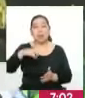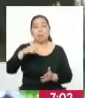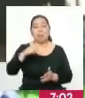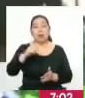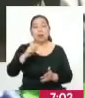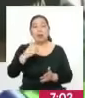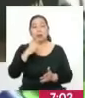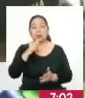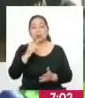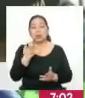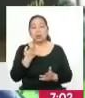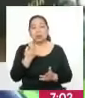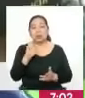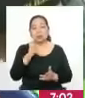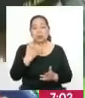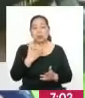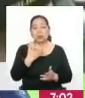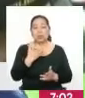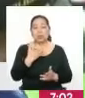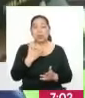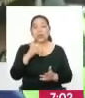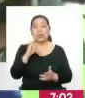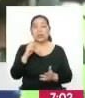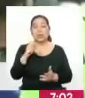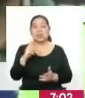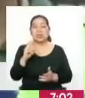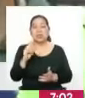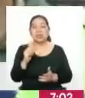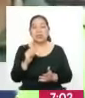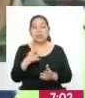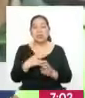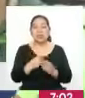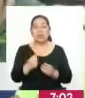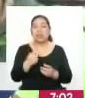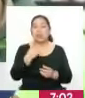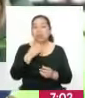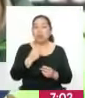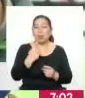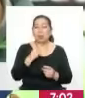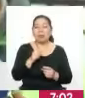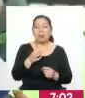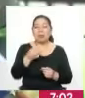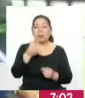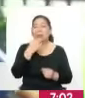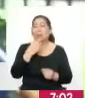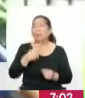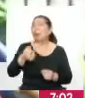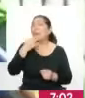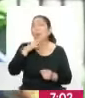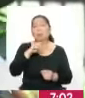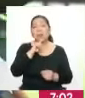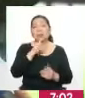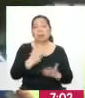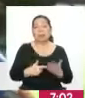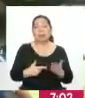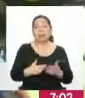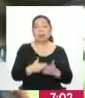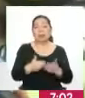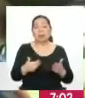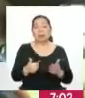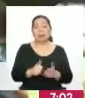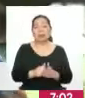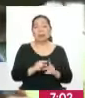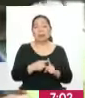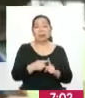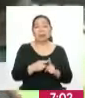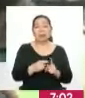policontuso, trastorno de sensorio, descartar intoxicación por sustancia desconocida y antecedente de una